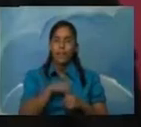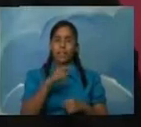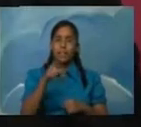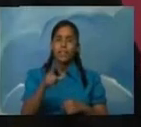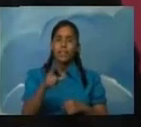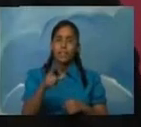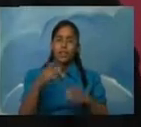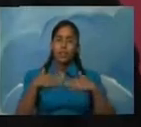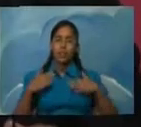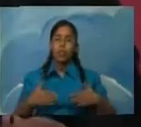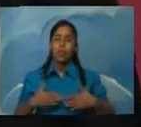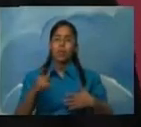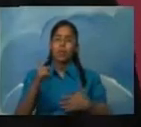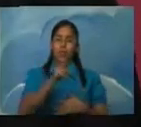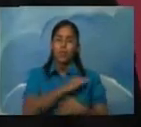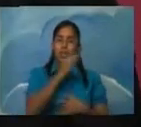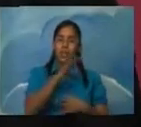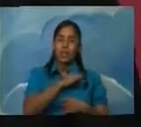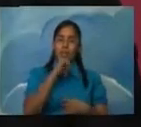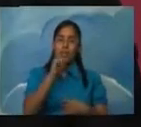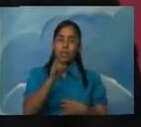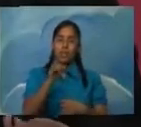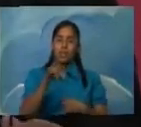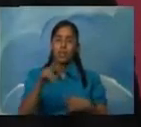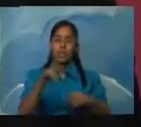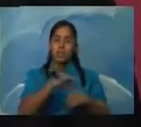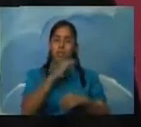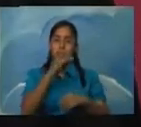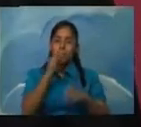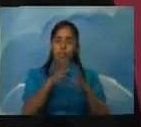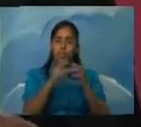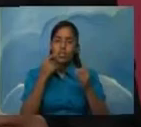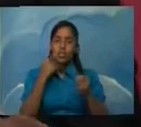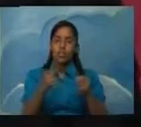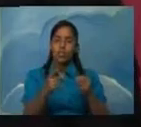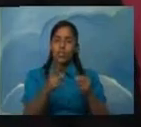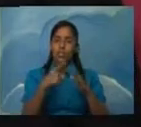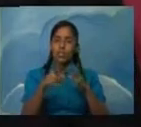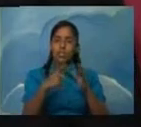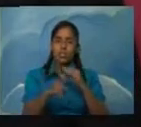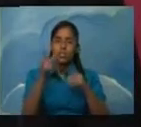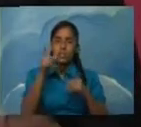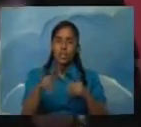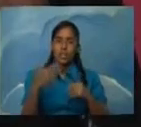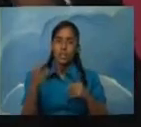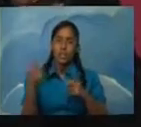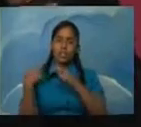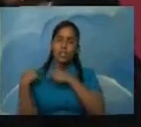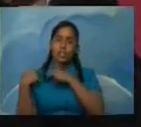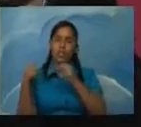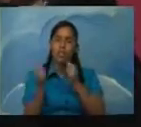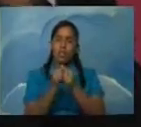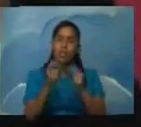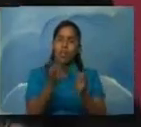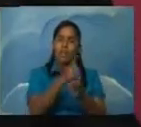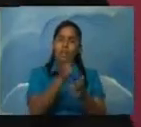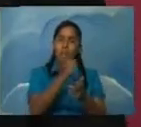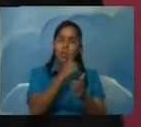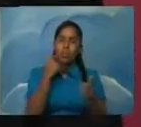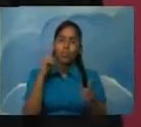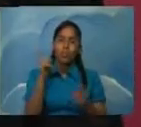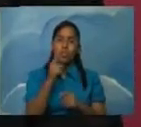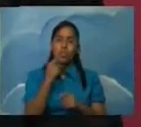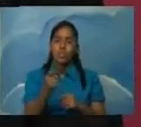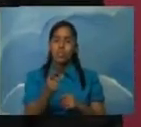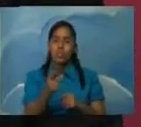en cuerpo, en alma y en espíritu. Y esas imperfecciones son las que se representan con la levadura. ¿No dice acaso